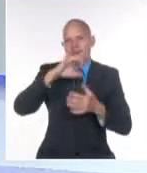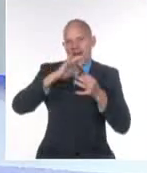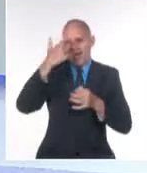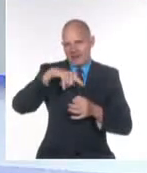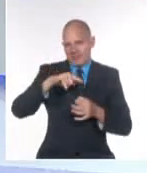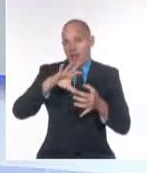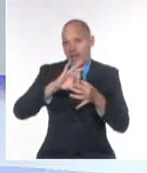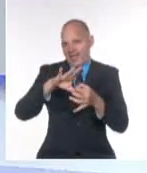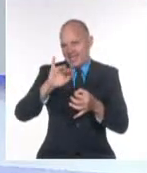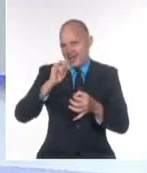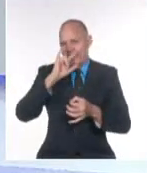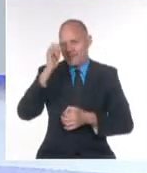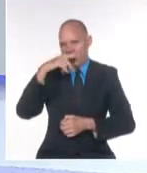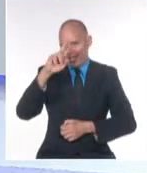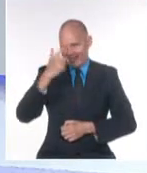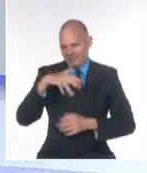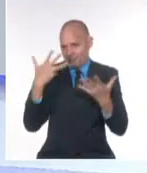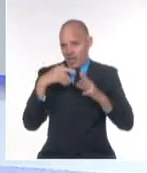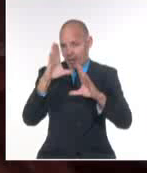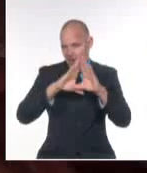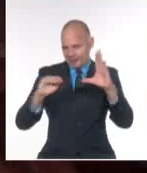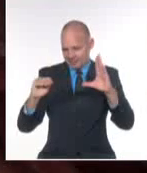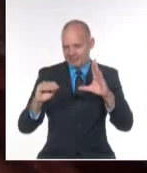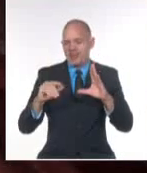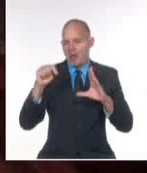se dedicó al cine cubano.